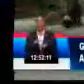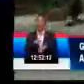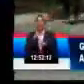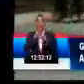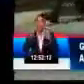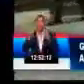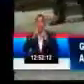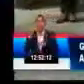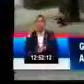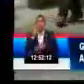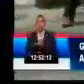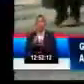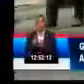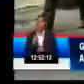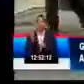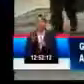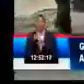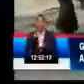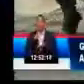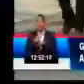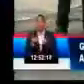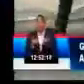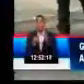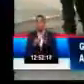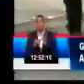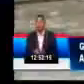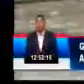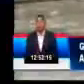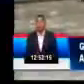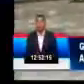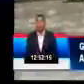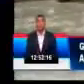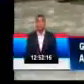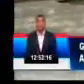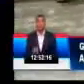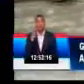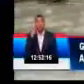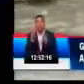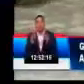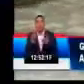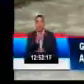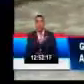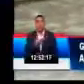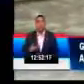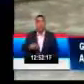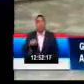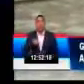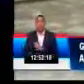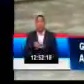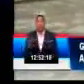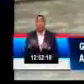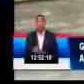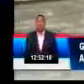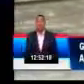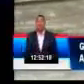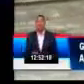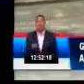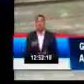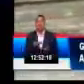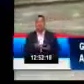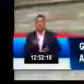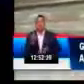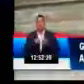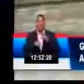protesta de la semana pasada. El primer punto, como vemos en imágenes, que visitó el jefe de Estado fue un local de venta